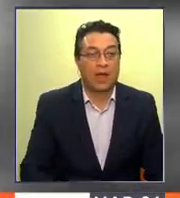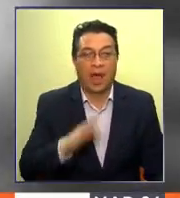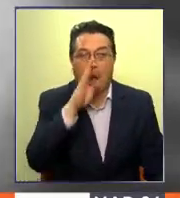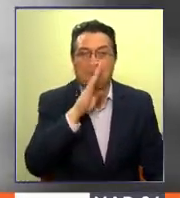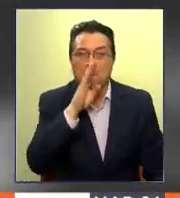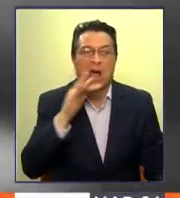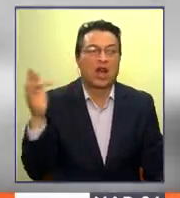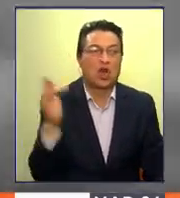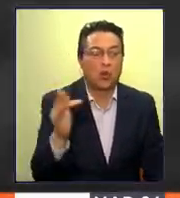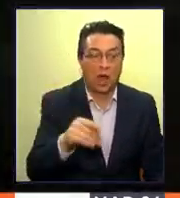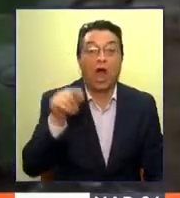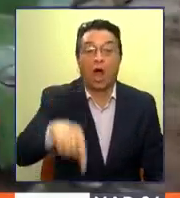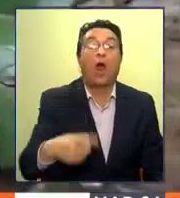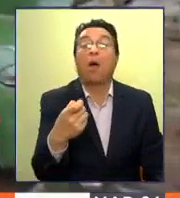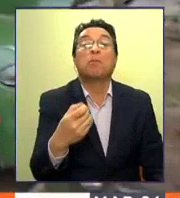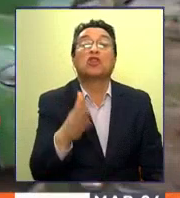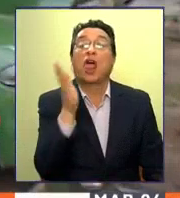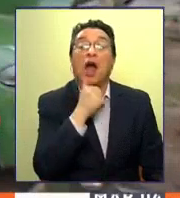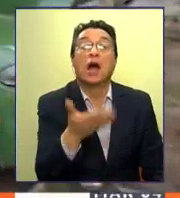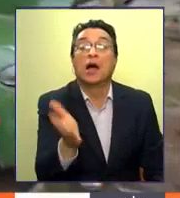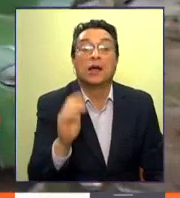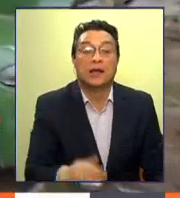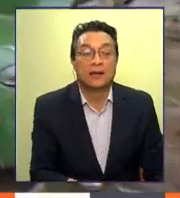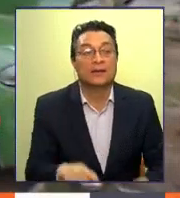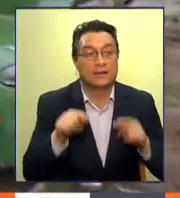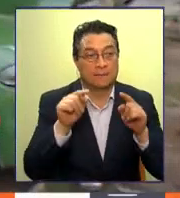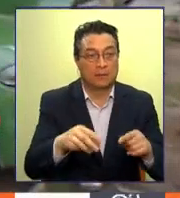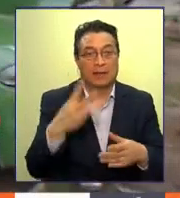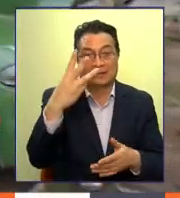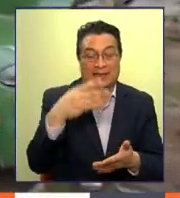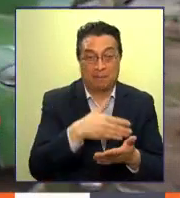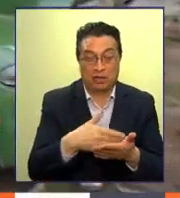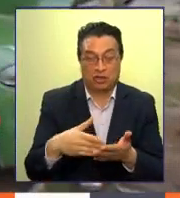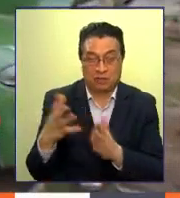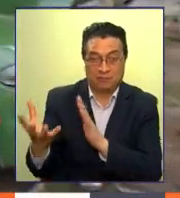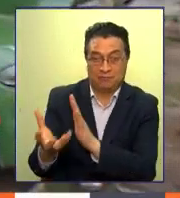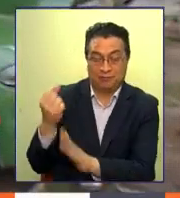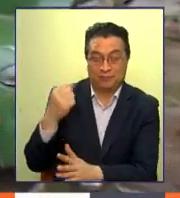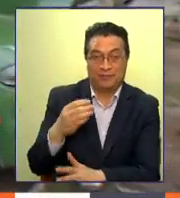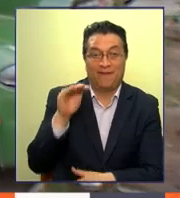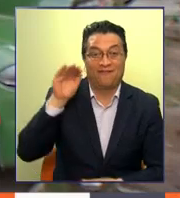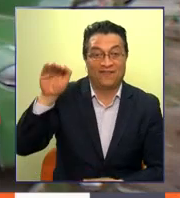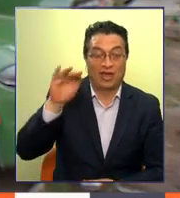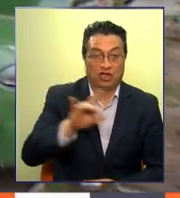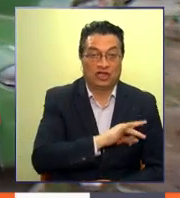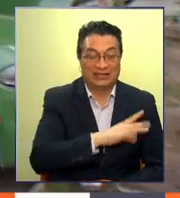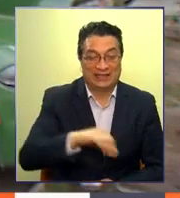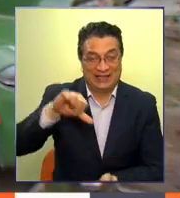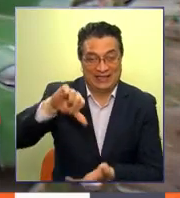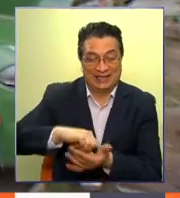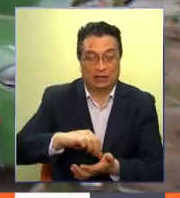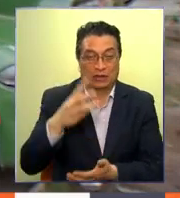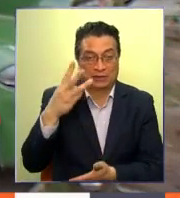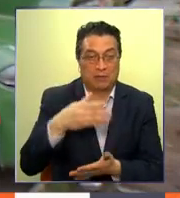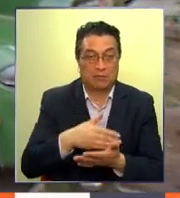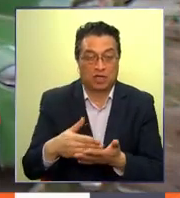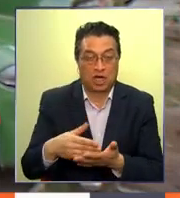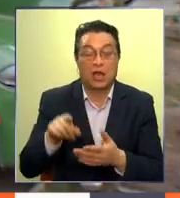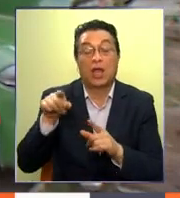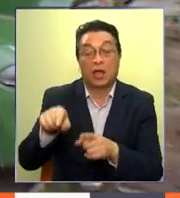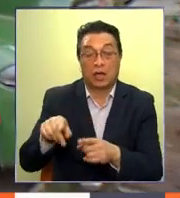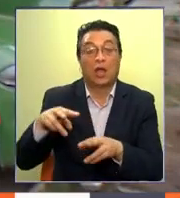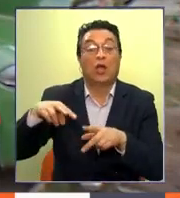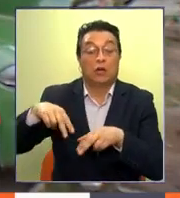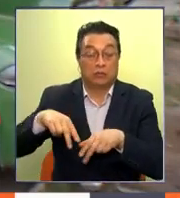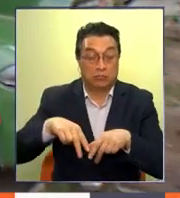Ahora no tenéis nada pistola. Había retirado la cantidad de 3 millones de pesos de la sucursal del Banco de Chile, acá del sector céntrico. Y en los momentos que se